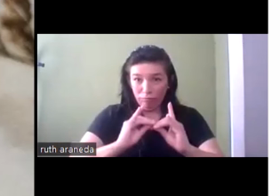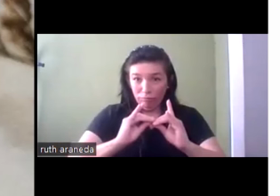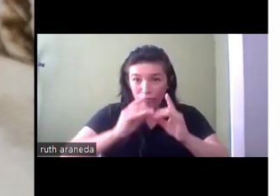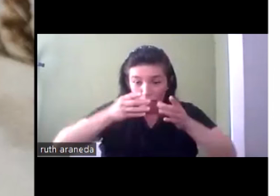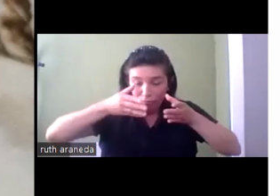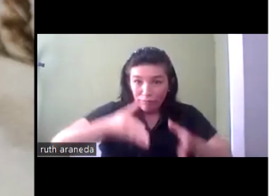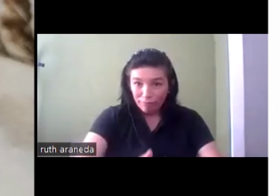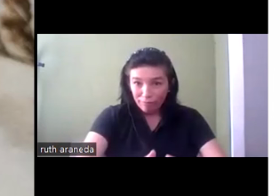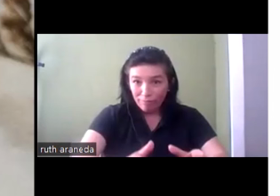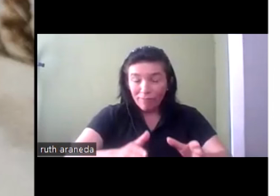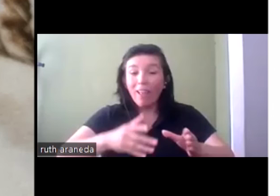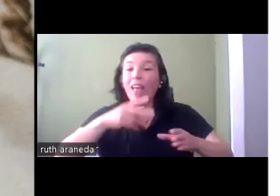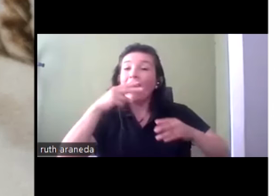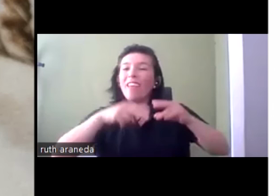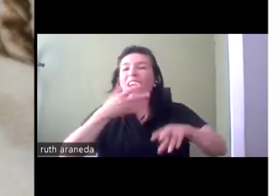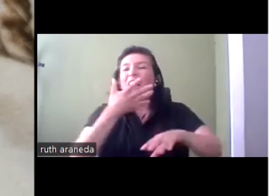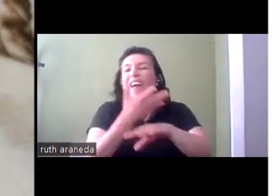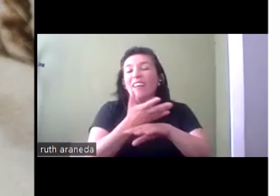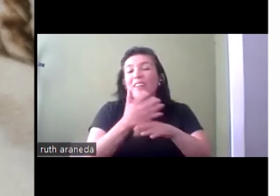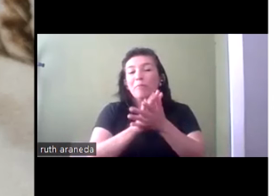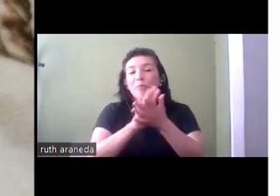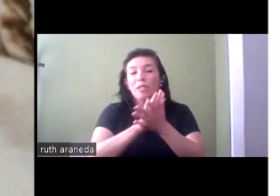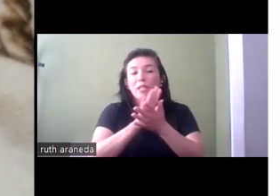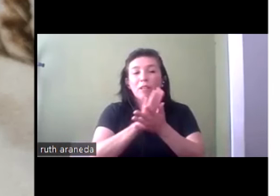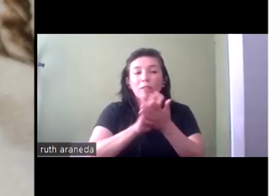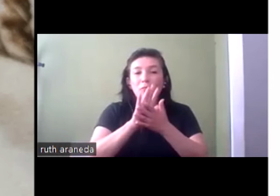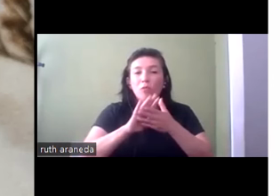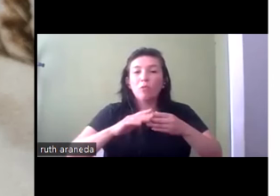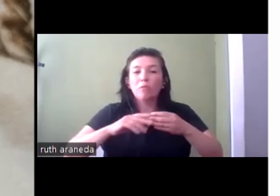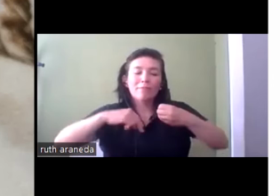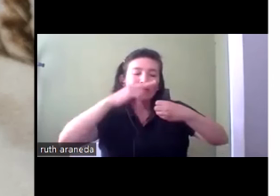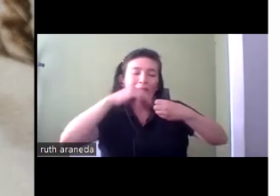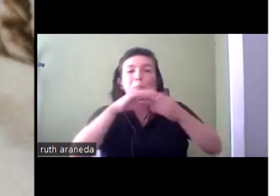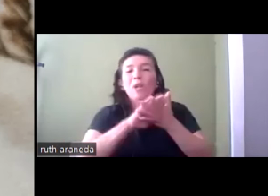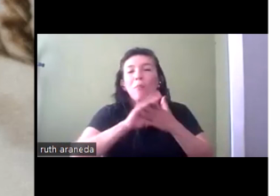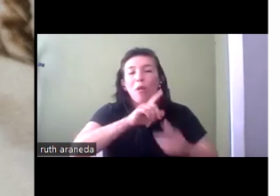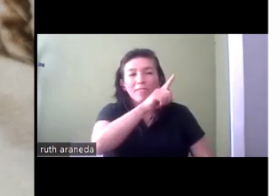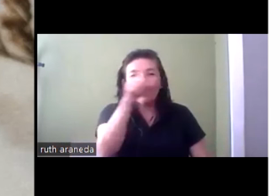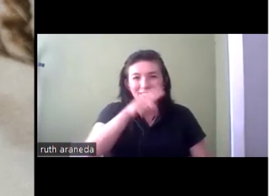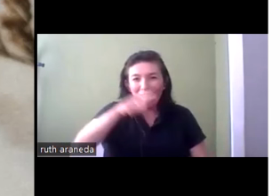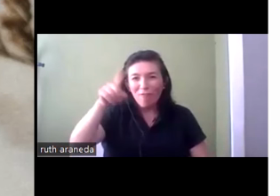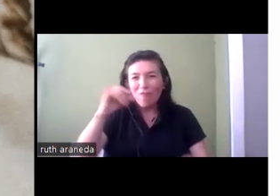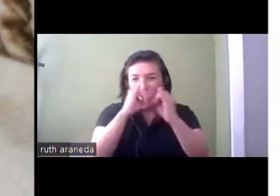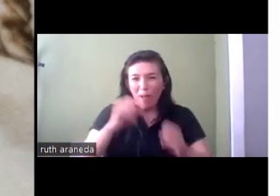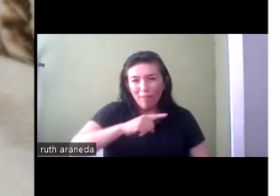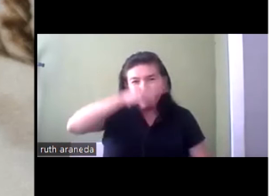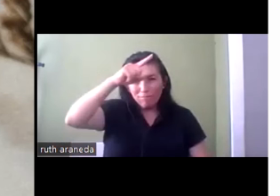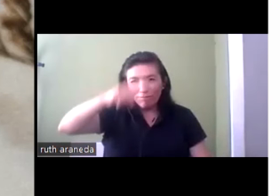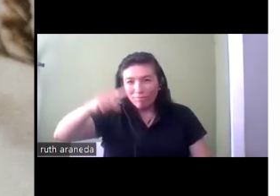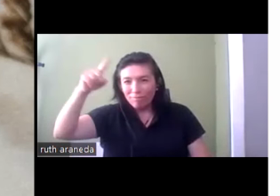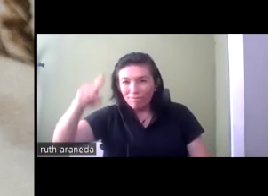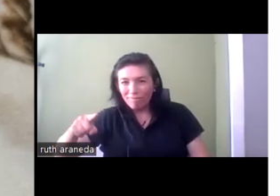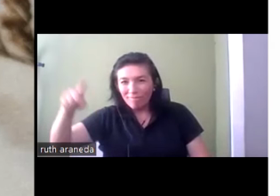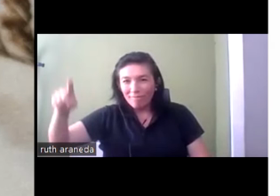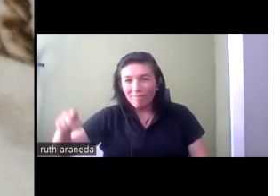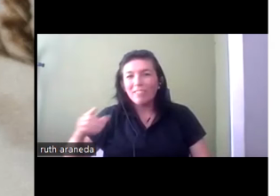arcaico, donde aparecen, por ejemplo, patrones decorativos como zigzag, por ejemplo, eh, patrón